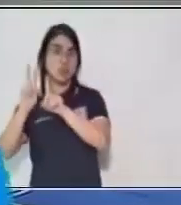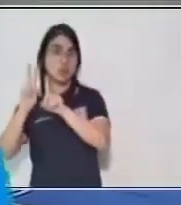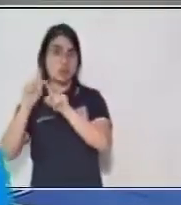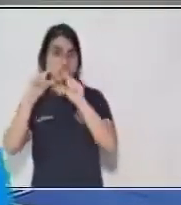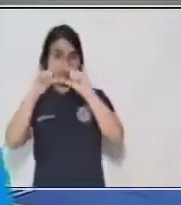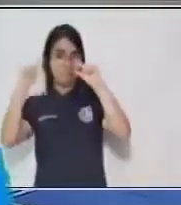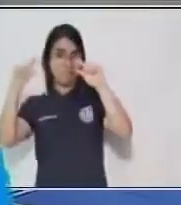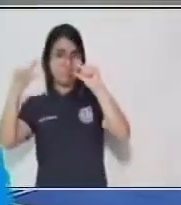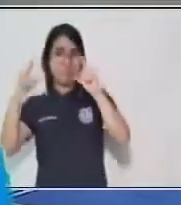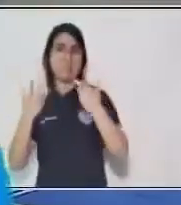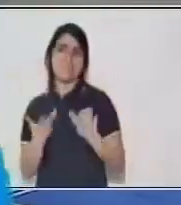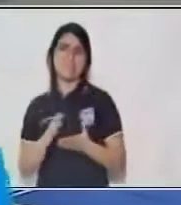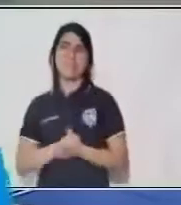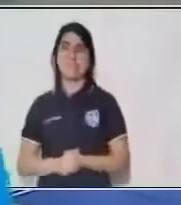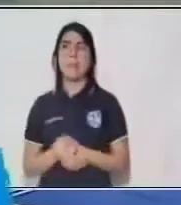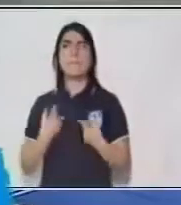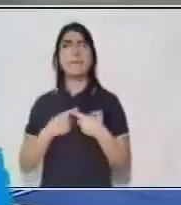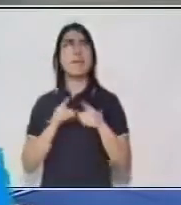Vamos a colocarla aquí con rojo.